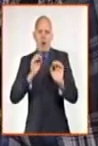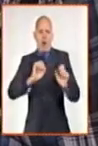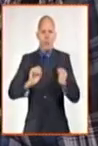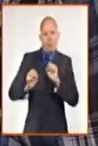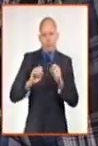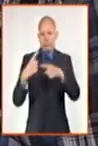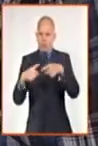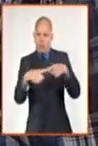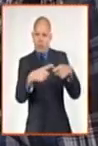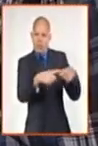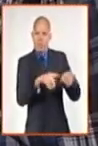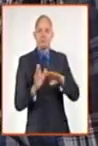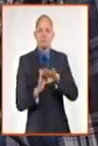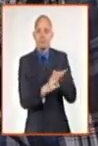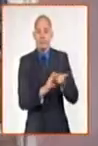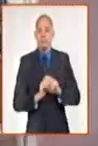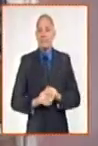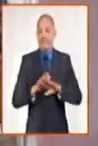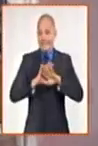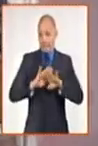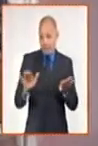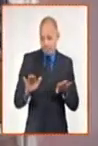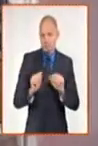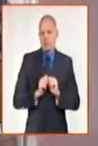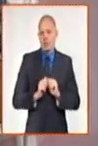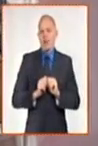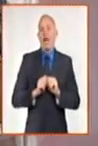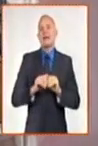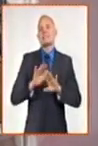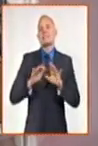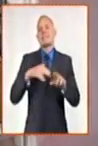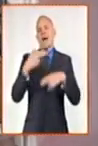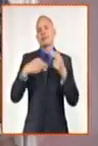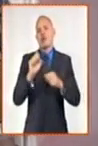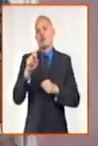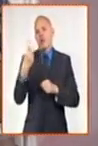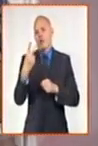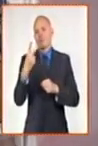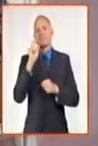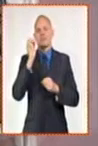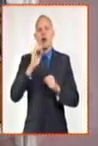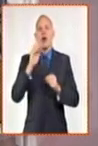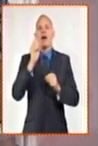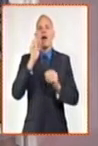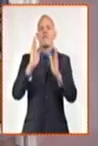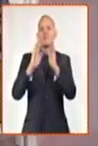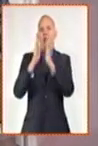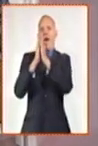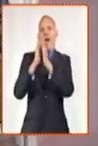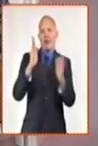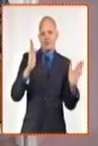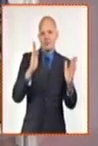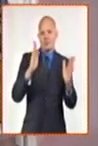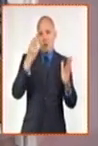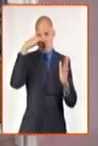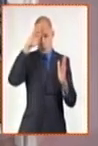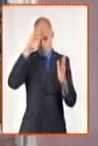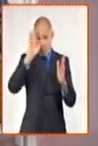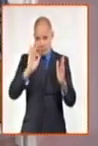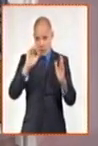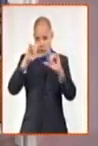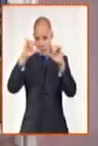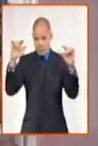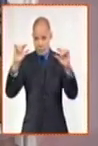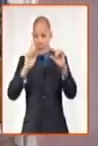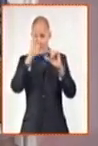proceso de restauración. A partir de ahí tuvimos dos sistemas eléctricos, uno en la región occidental con la característica de